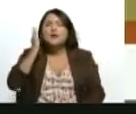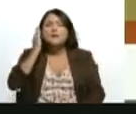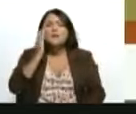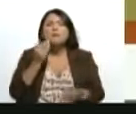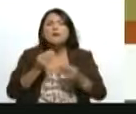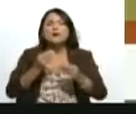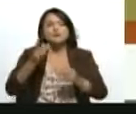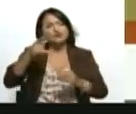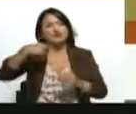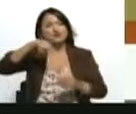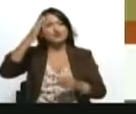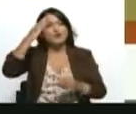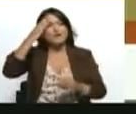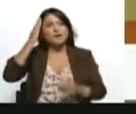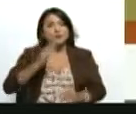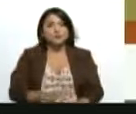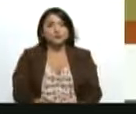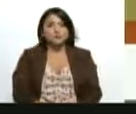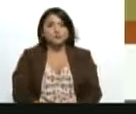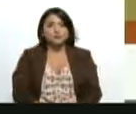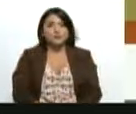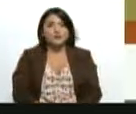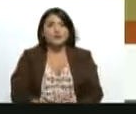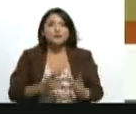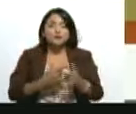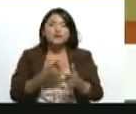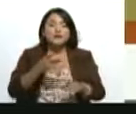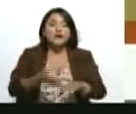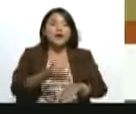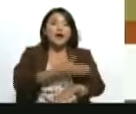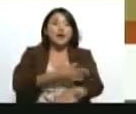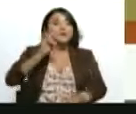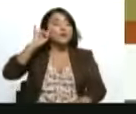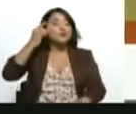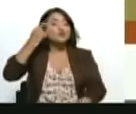Entonces, ser preventivo,